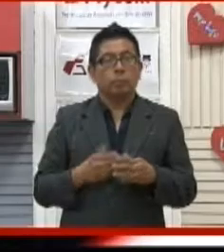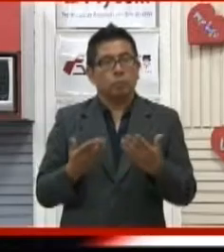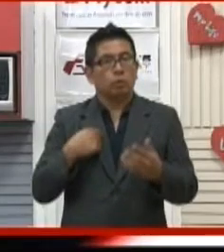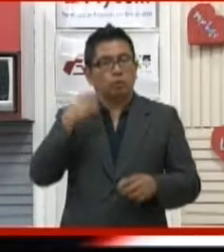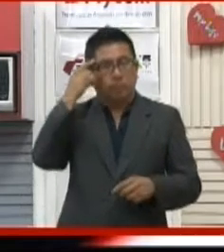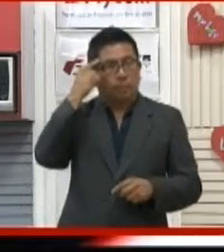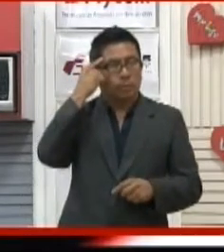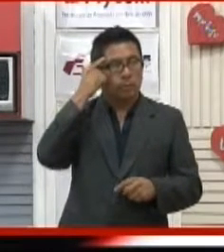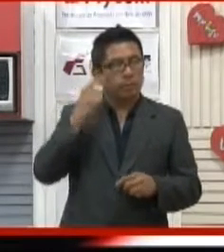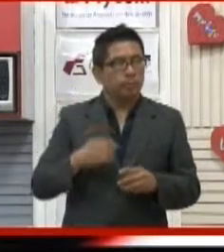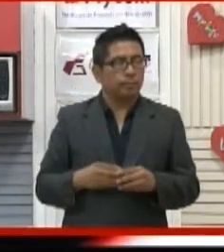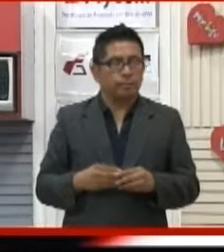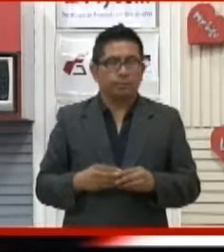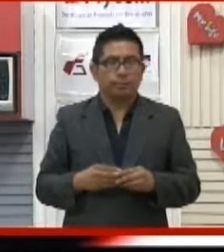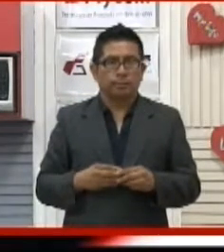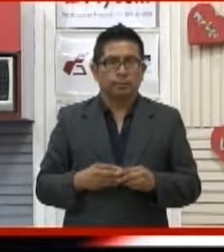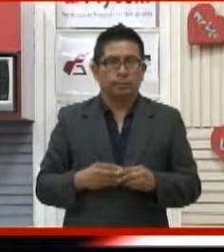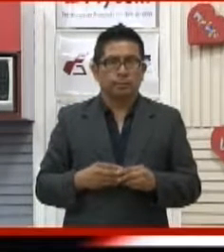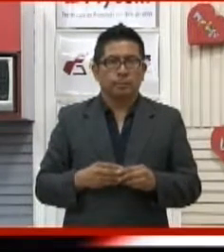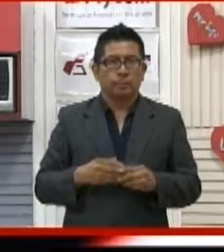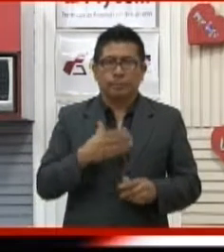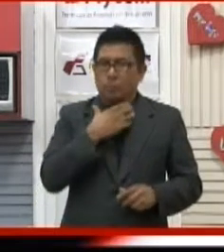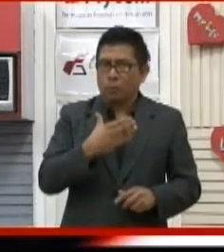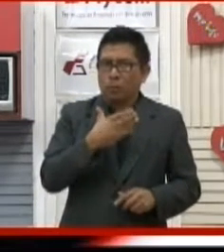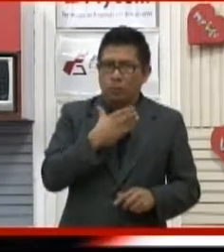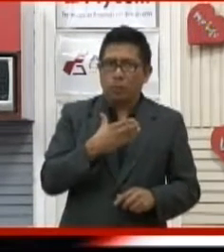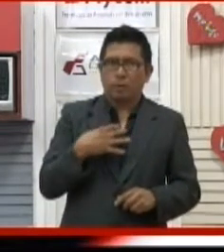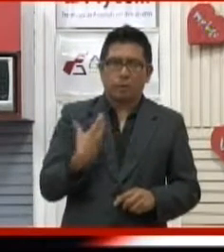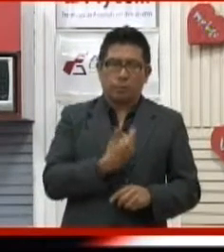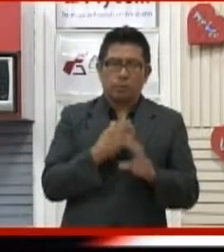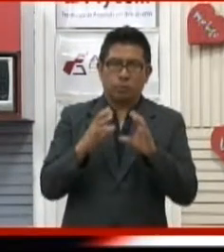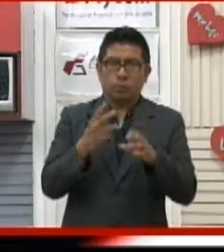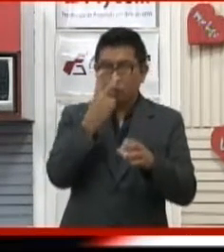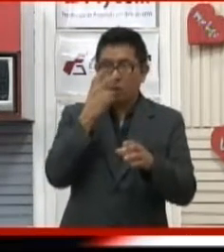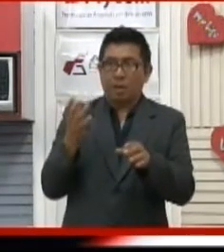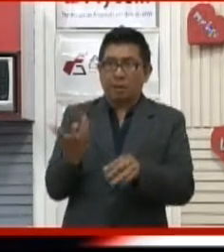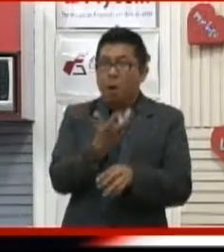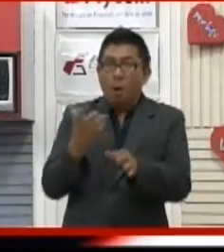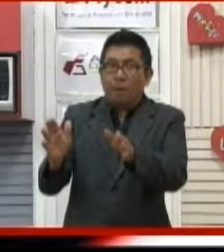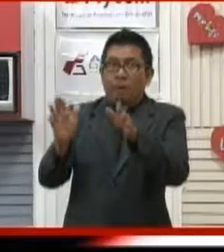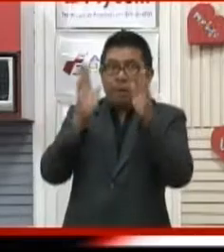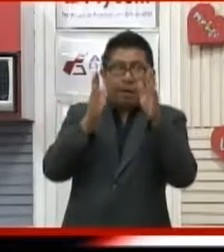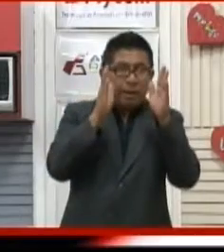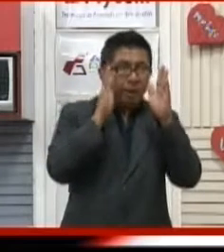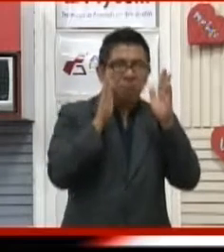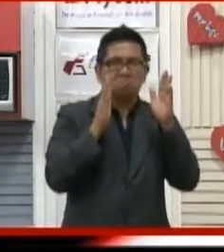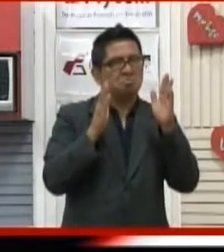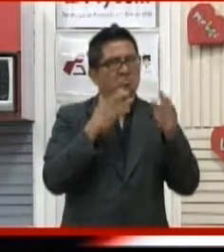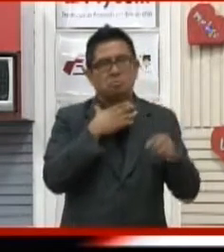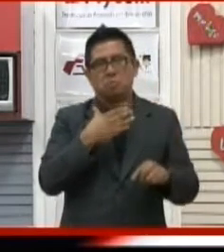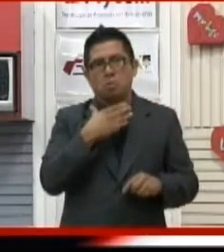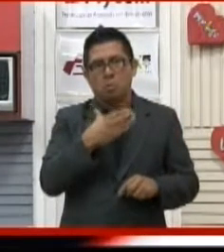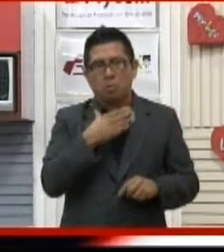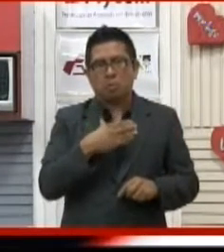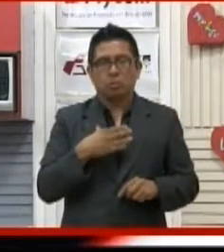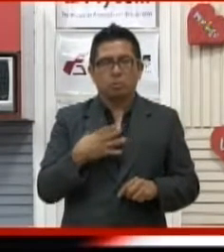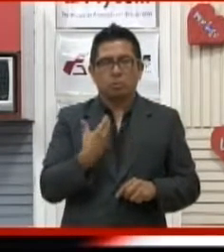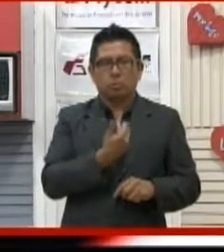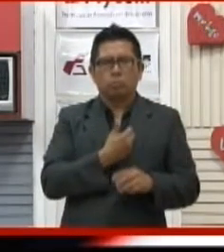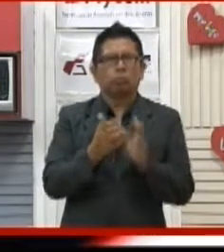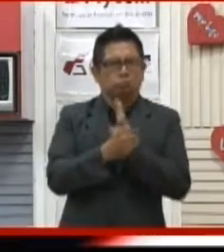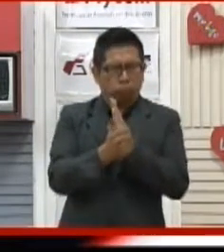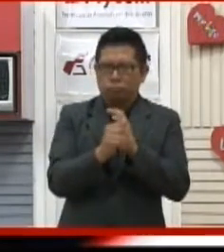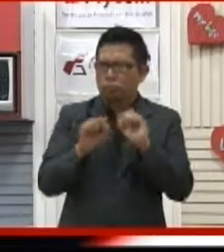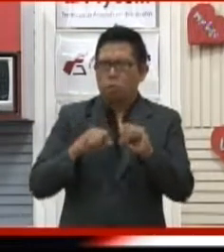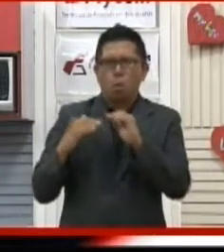que es bien difícil tal vez que nos tomen en cuenta, por decirlo así, que nosotros somos capaces